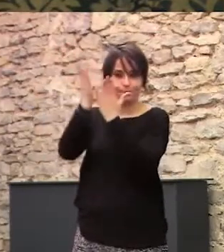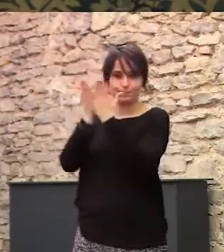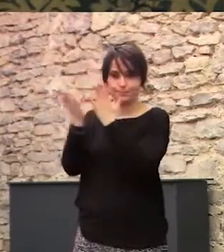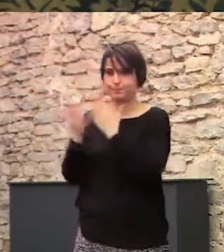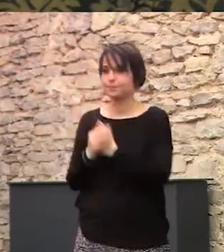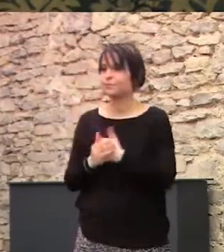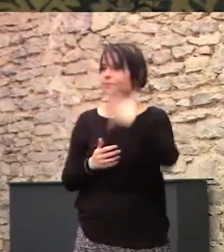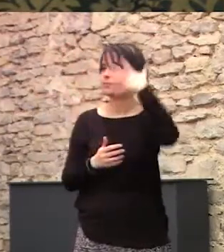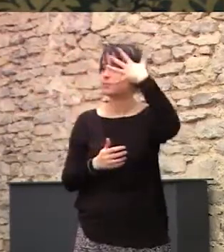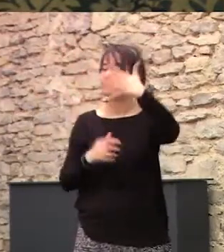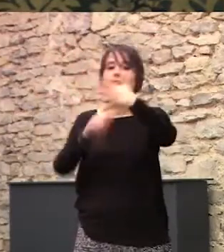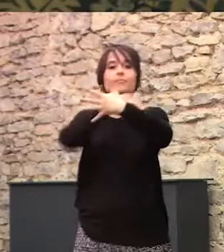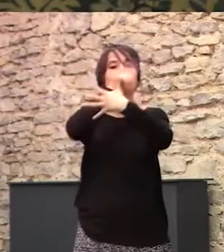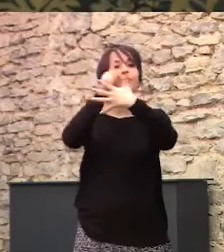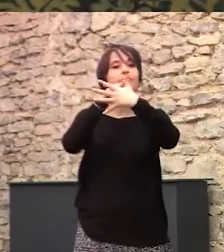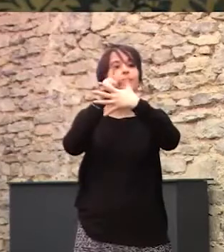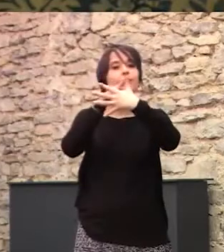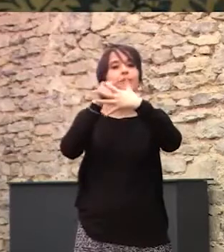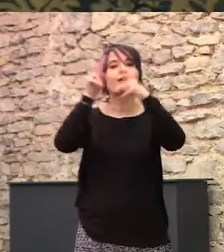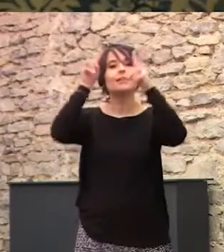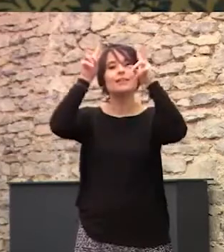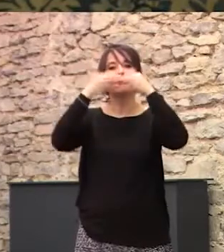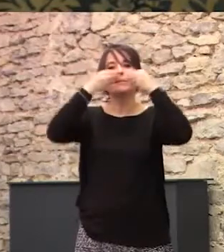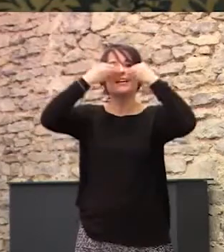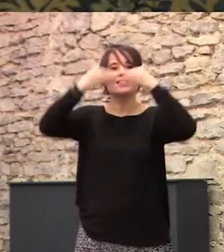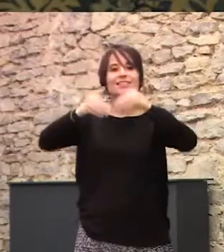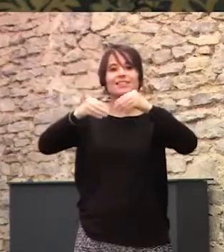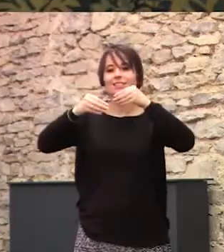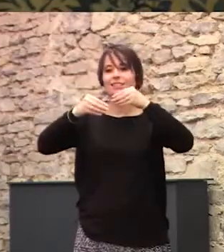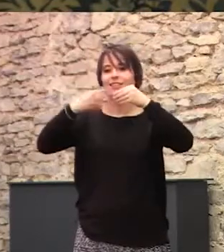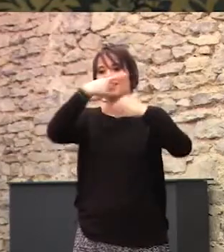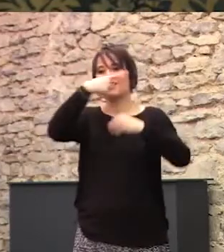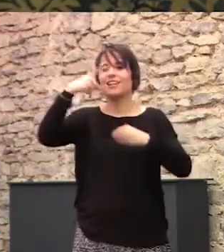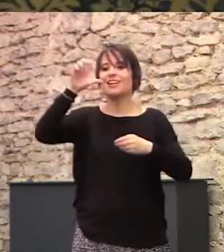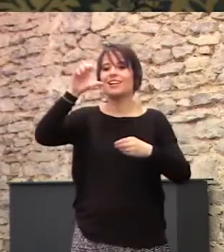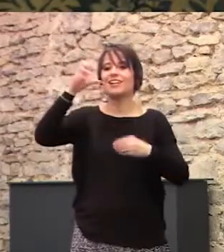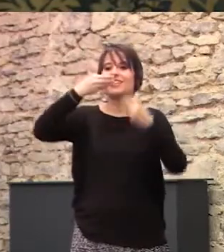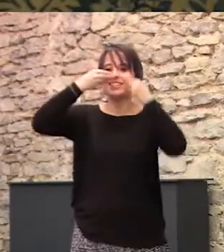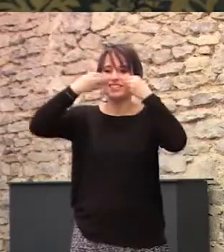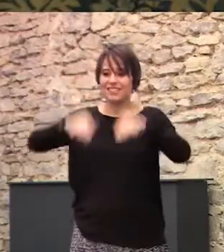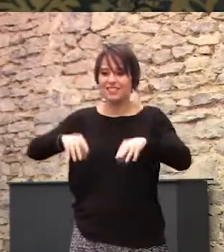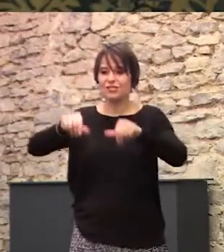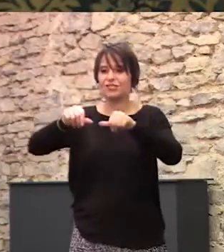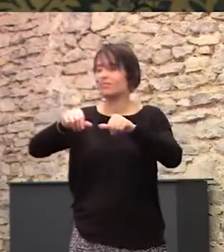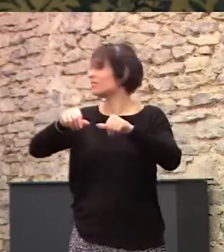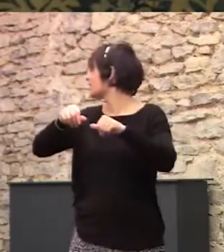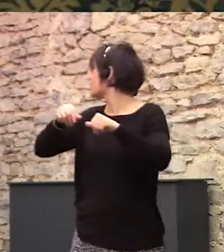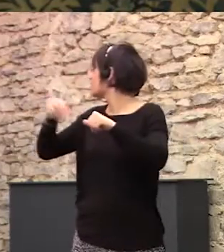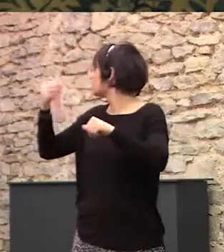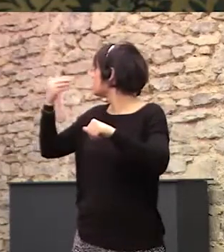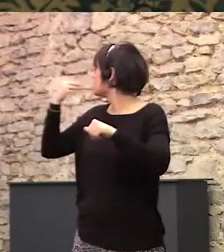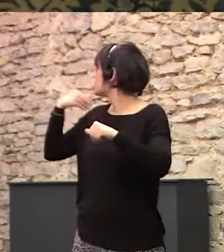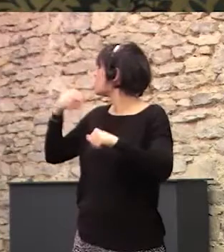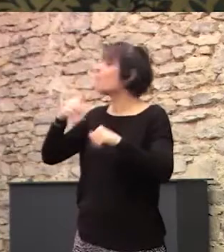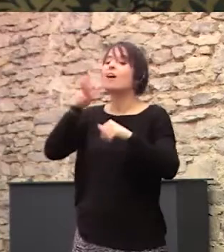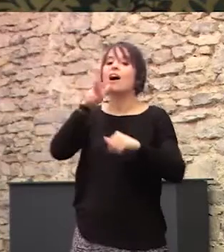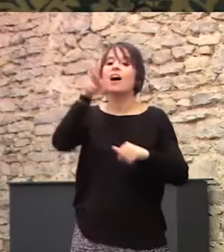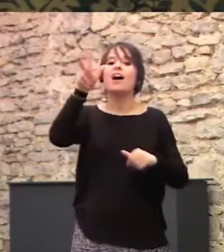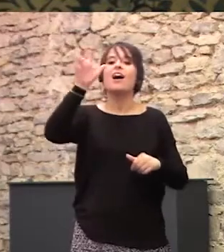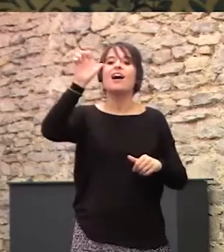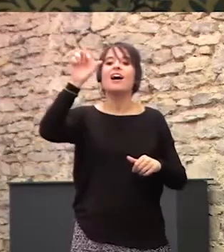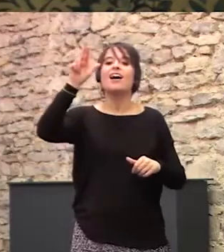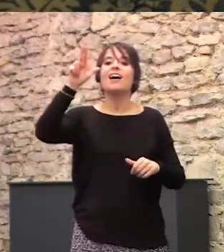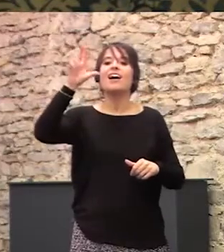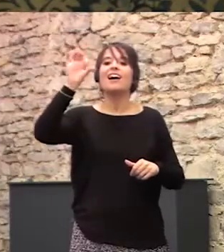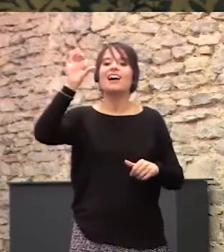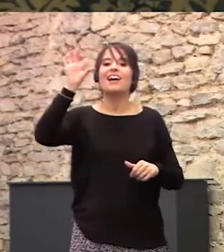Lo primero, en torno a la Hood Story. La Hood Story es, las inglesas hacen un juego ahí de palabras